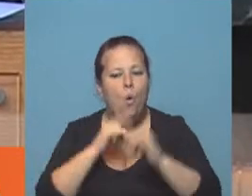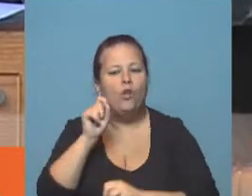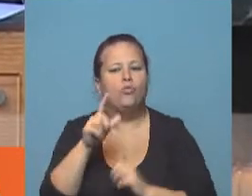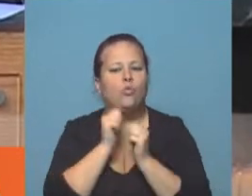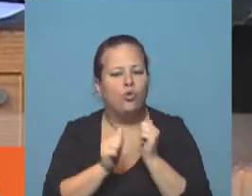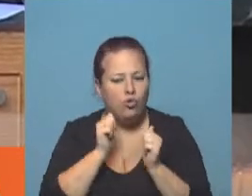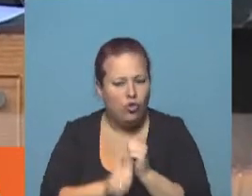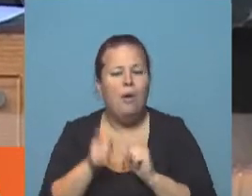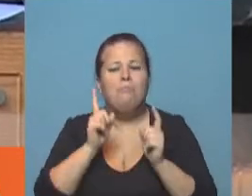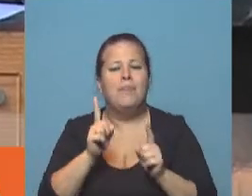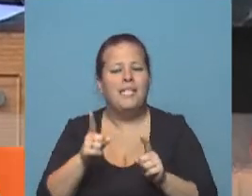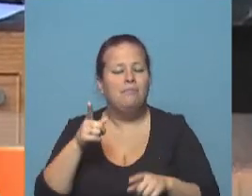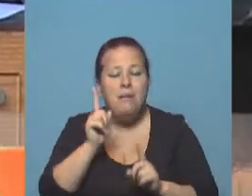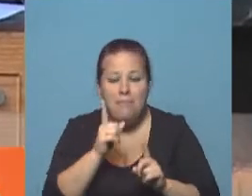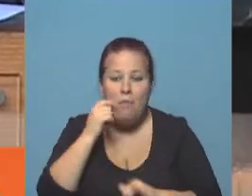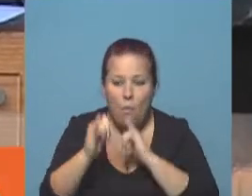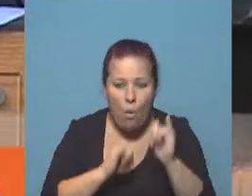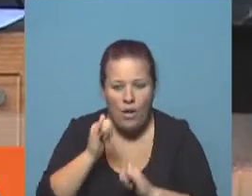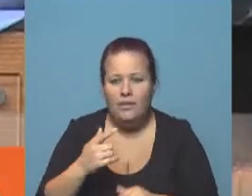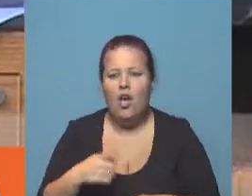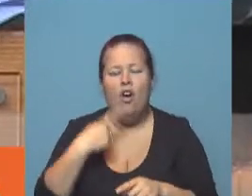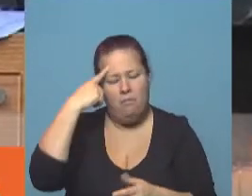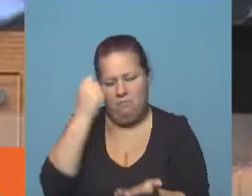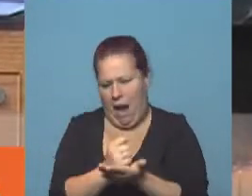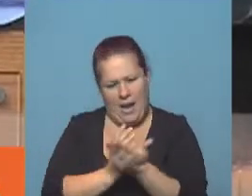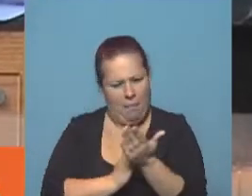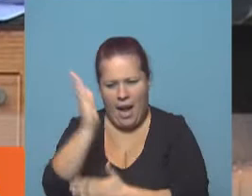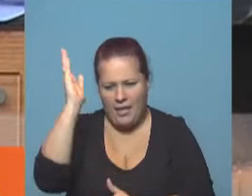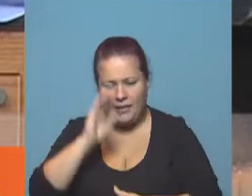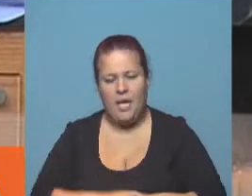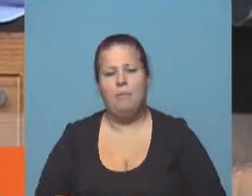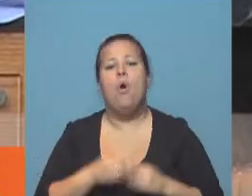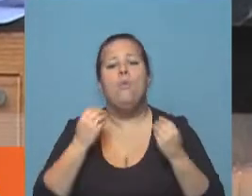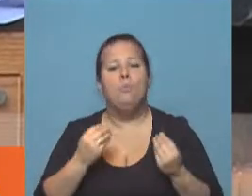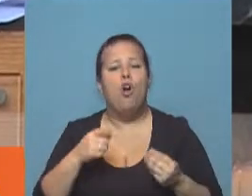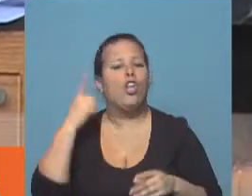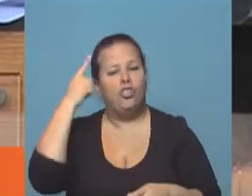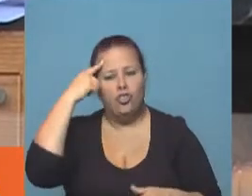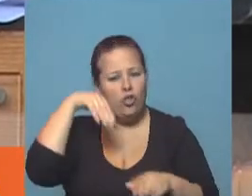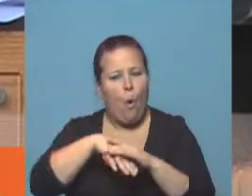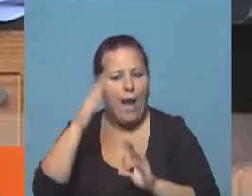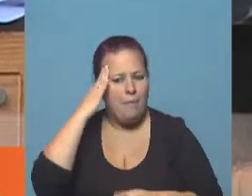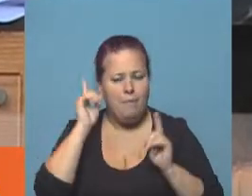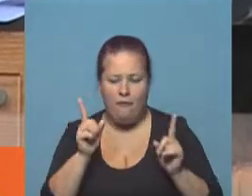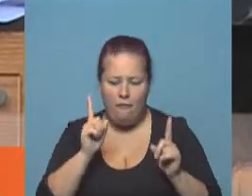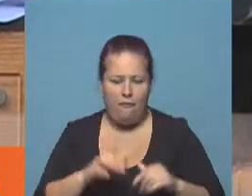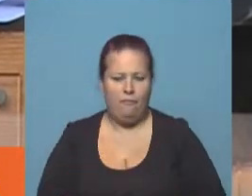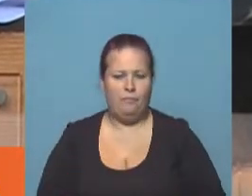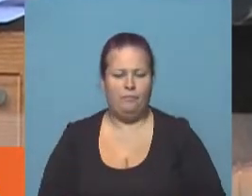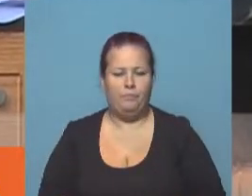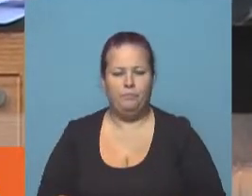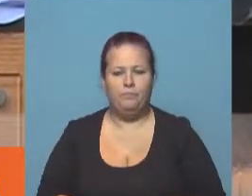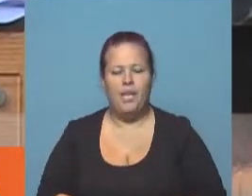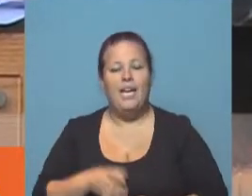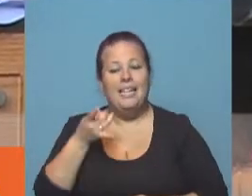historia, esa que según él mismo no podrá olvidar jamás, porque todo está guardado en la memoria.